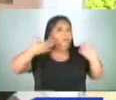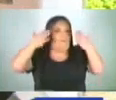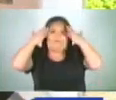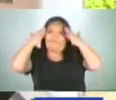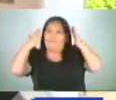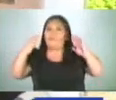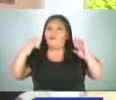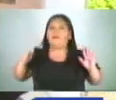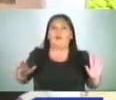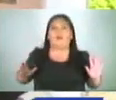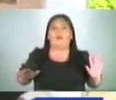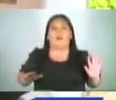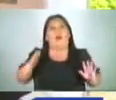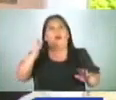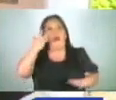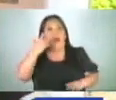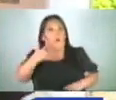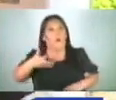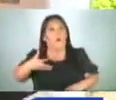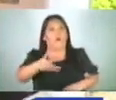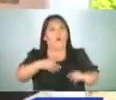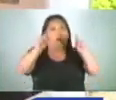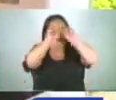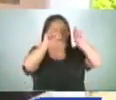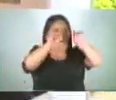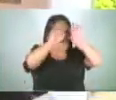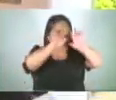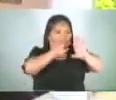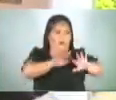hay sitios, por ejemplo, nuestro portal